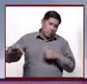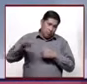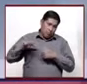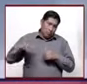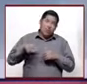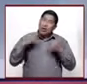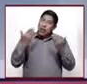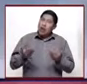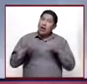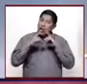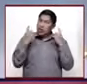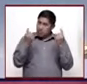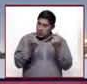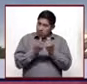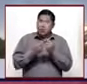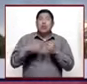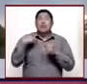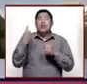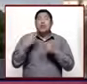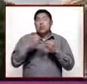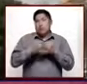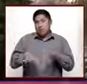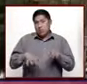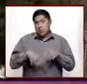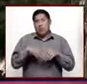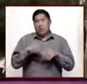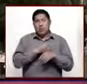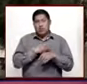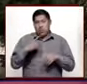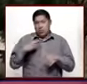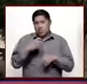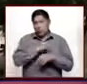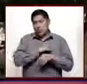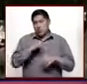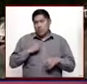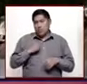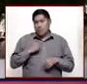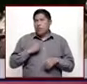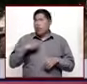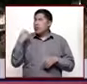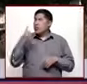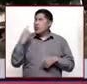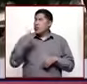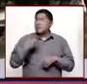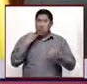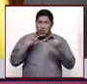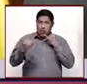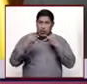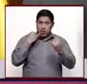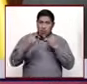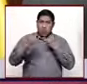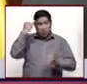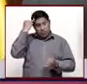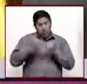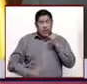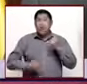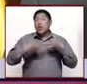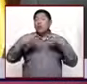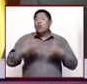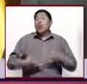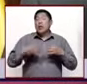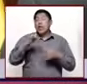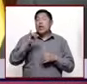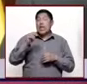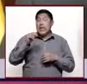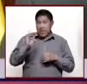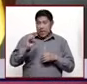escaños. Siempre es importante escuchar la palabra oficial, el informe final y el informe oficial del INE